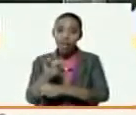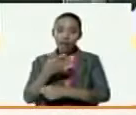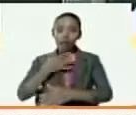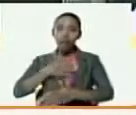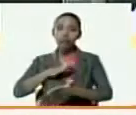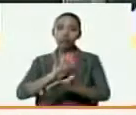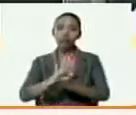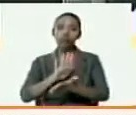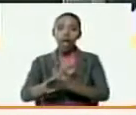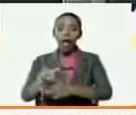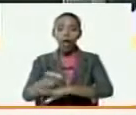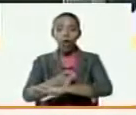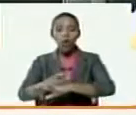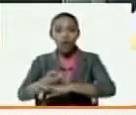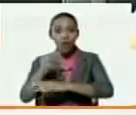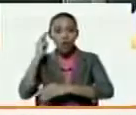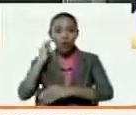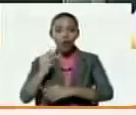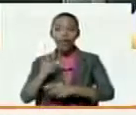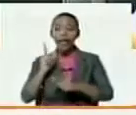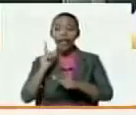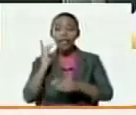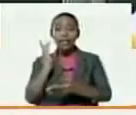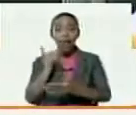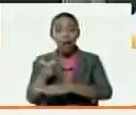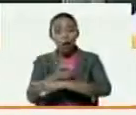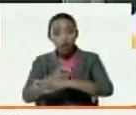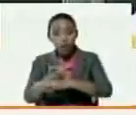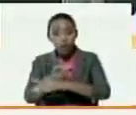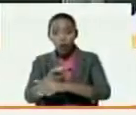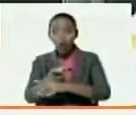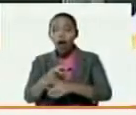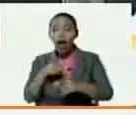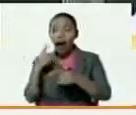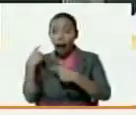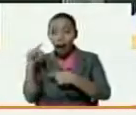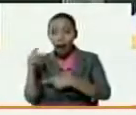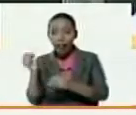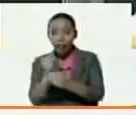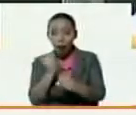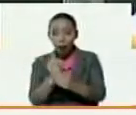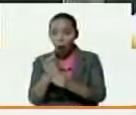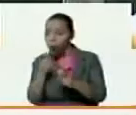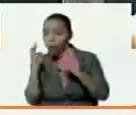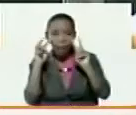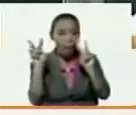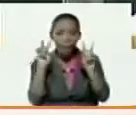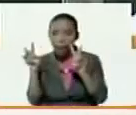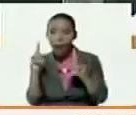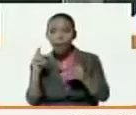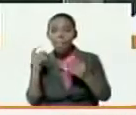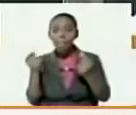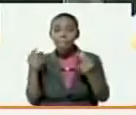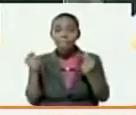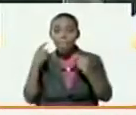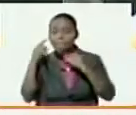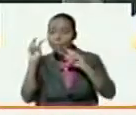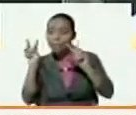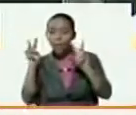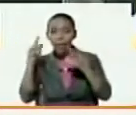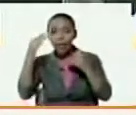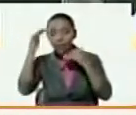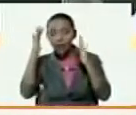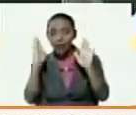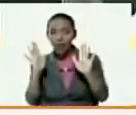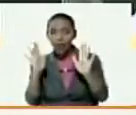en el gobierno bolivariano que está tomando las medidas necesarias evitar hacernos eco de rumores de tuits de